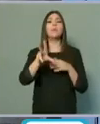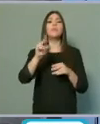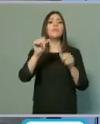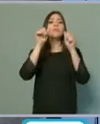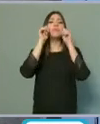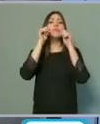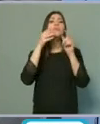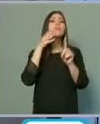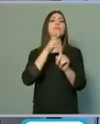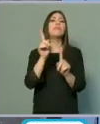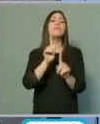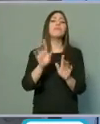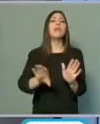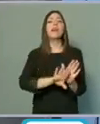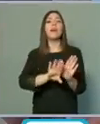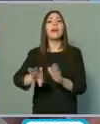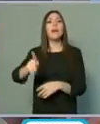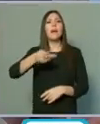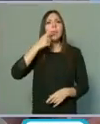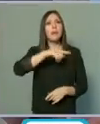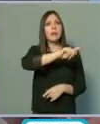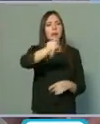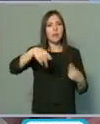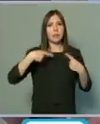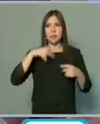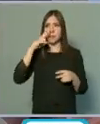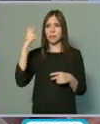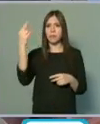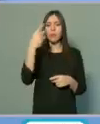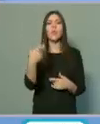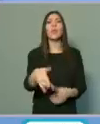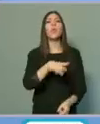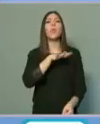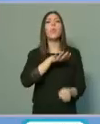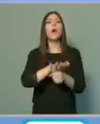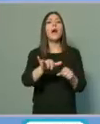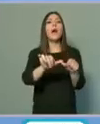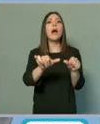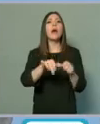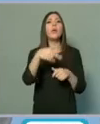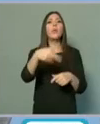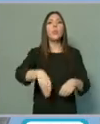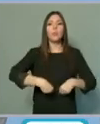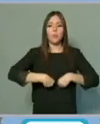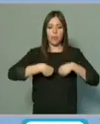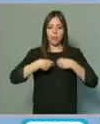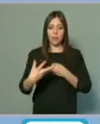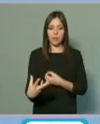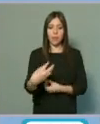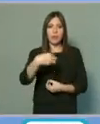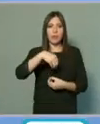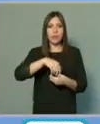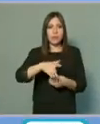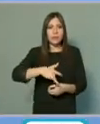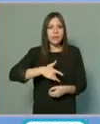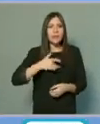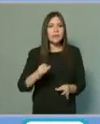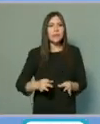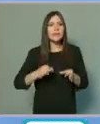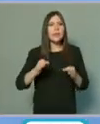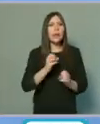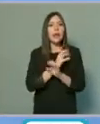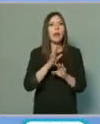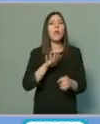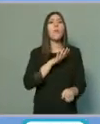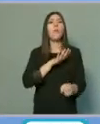al auditorio es, ¿cuáles son las áreas que integran tu vida? Okay. Primero que nada, tener muy claro ese Muy punto. claro cuáles